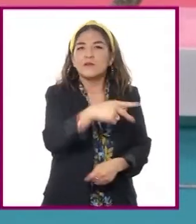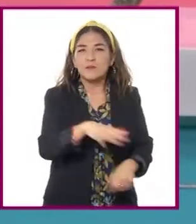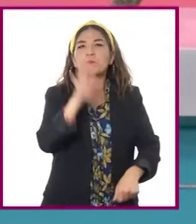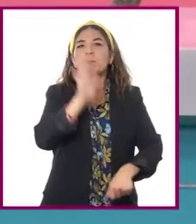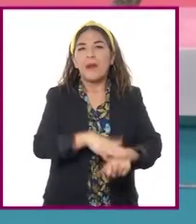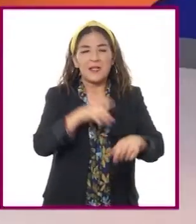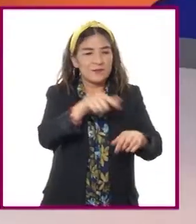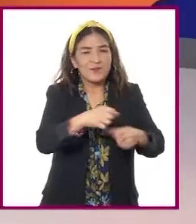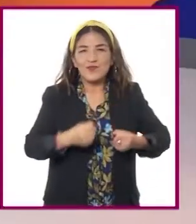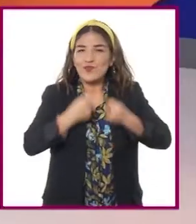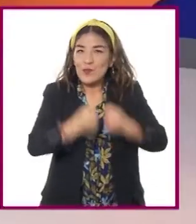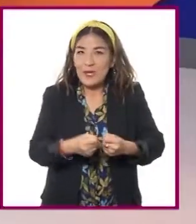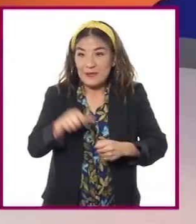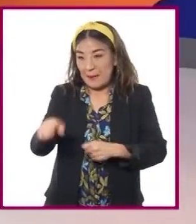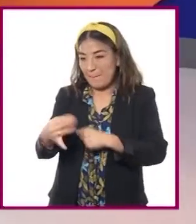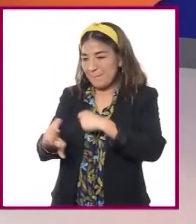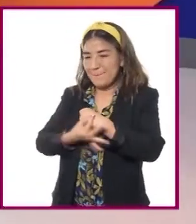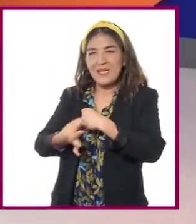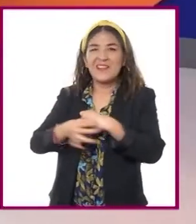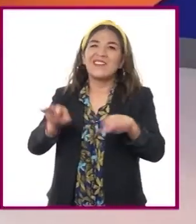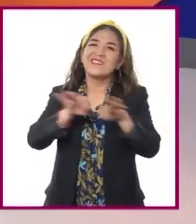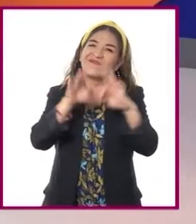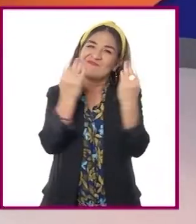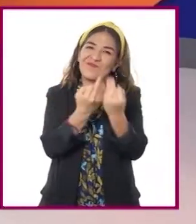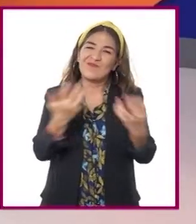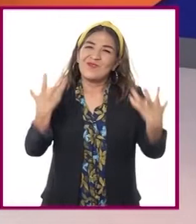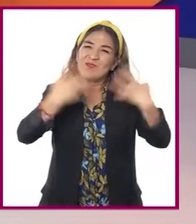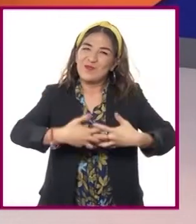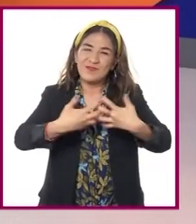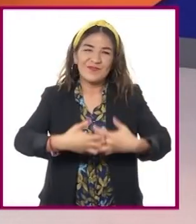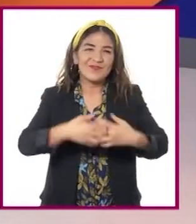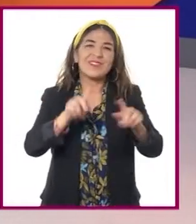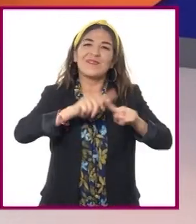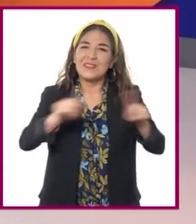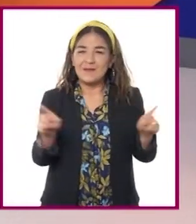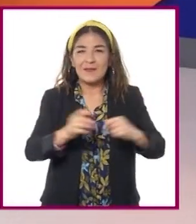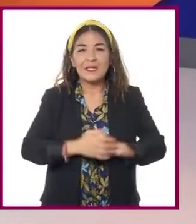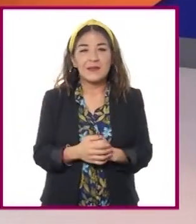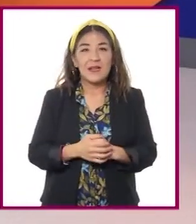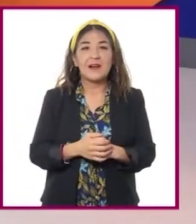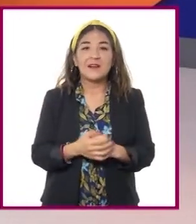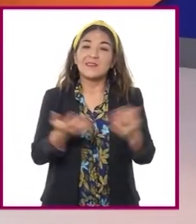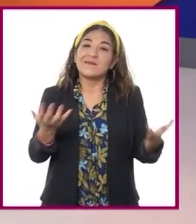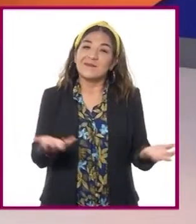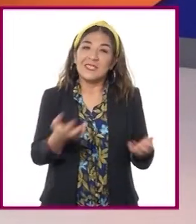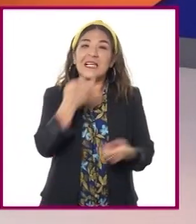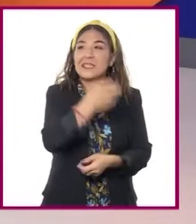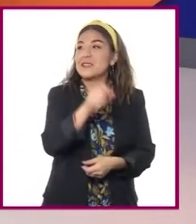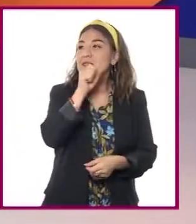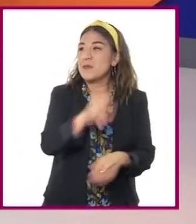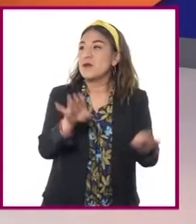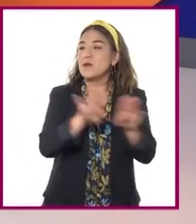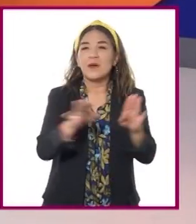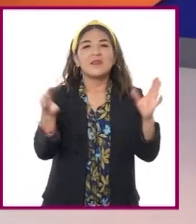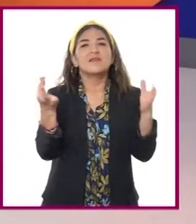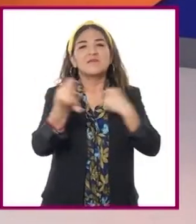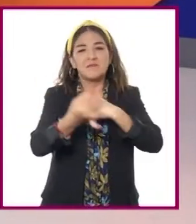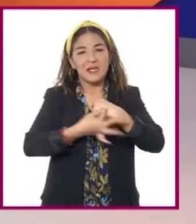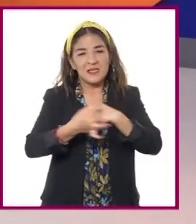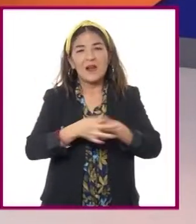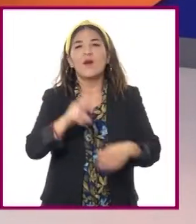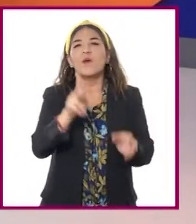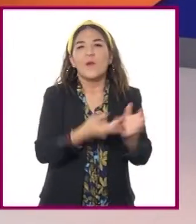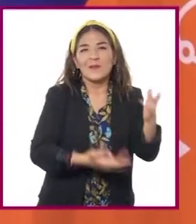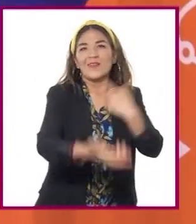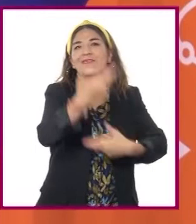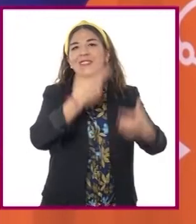estables que el metal en su estado elemental. En consecuencia, tarde o temprano el metal regresa a su forma más